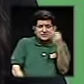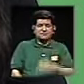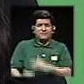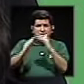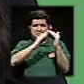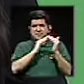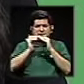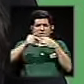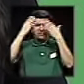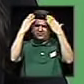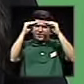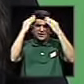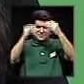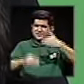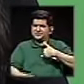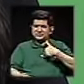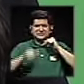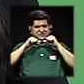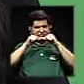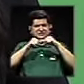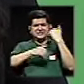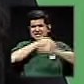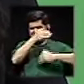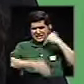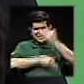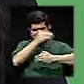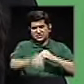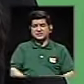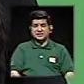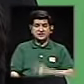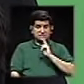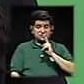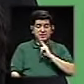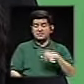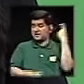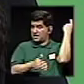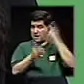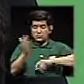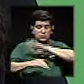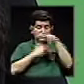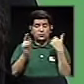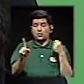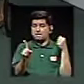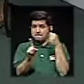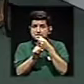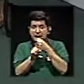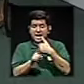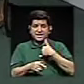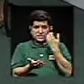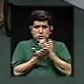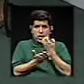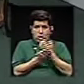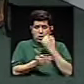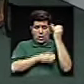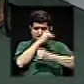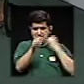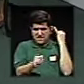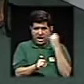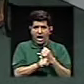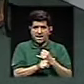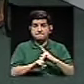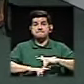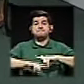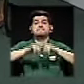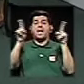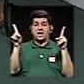poblaciones informadas que sigan en este proceso que va a ser definitivamente muy rudo por todo el impacto en la economía internacional